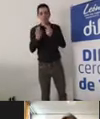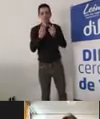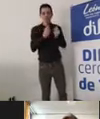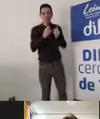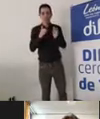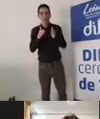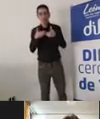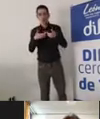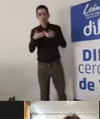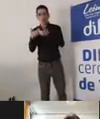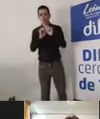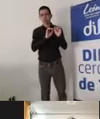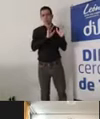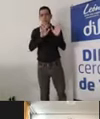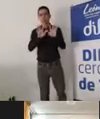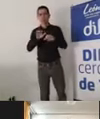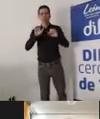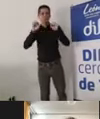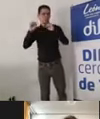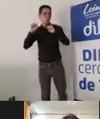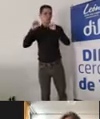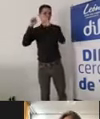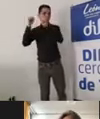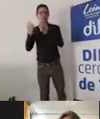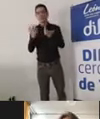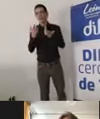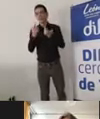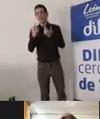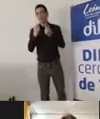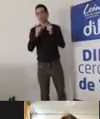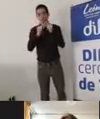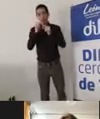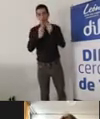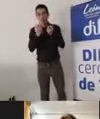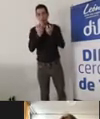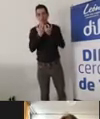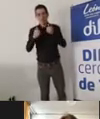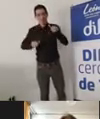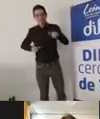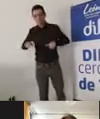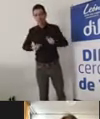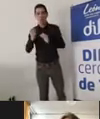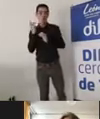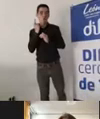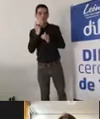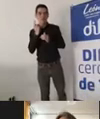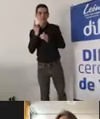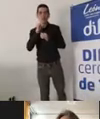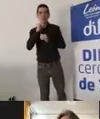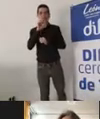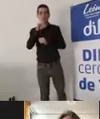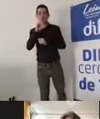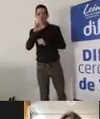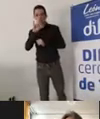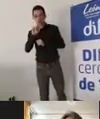convocarse y particularmente a traducir esto en acciones políticas y democráticas que tengan incidencia y